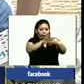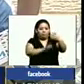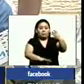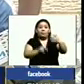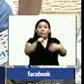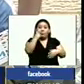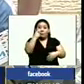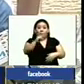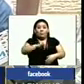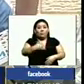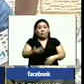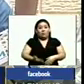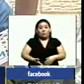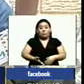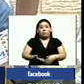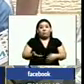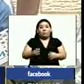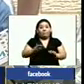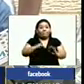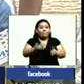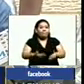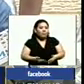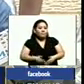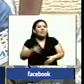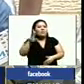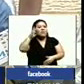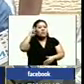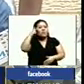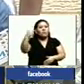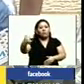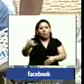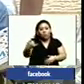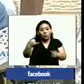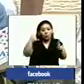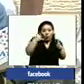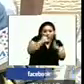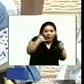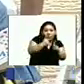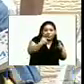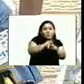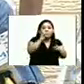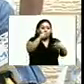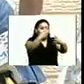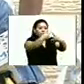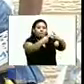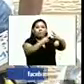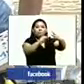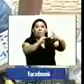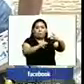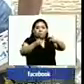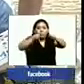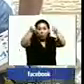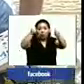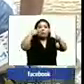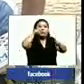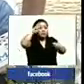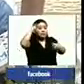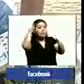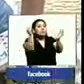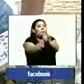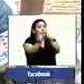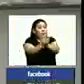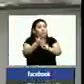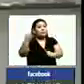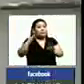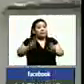embarazos impuestos son una violación sexual. Entonces el Código Penal ya lo clasifica como un delito y deben de ser